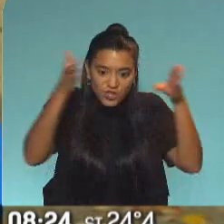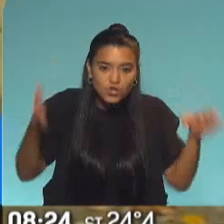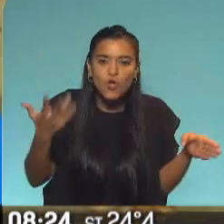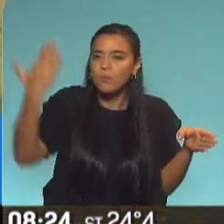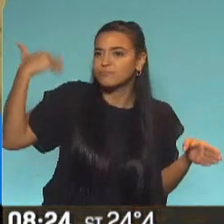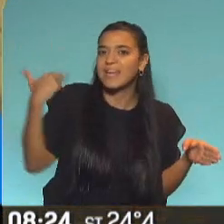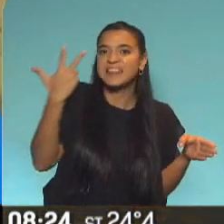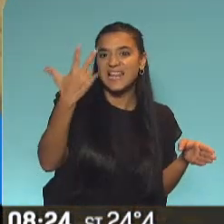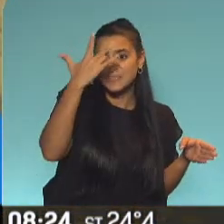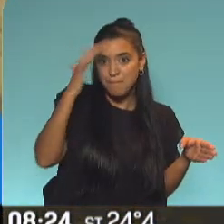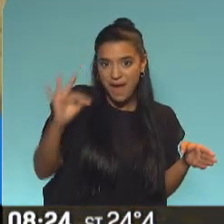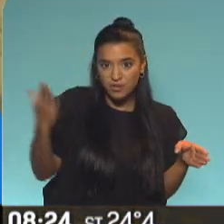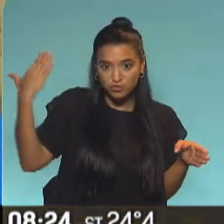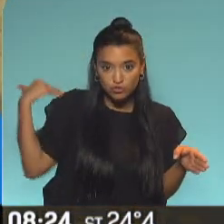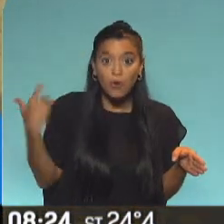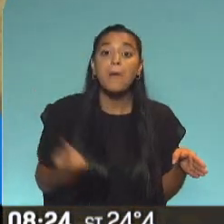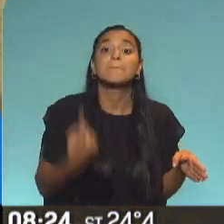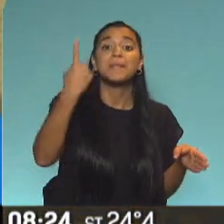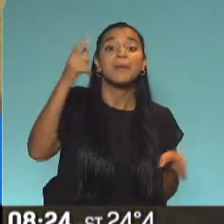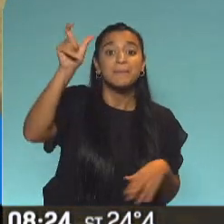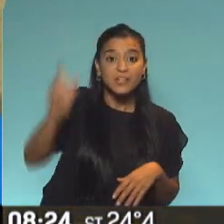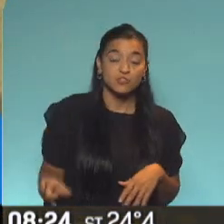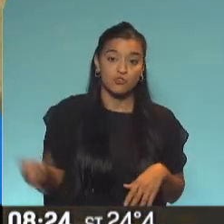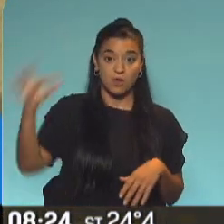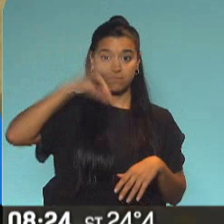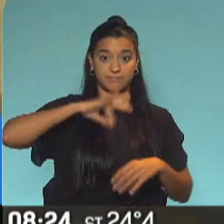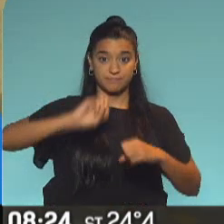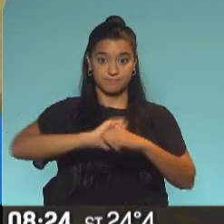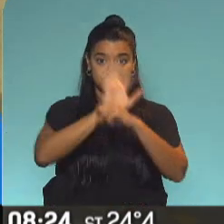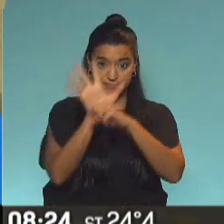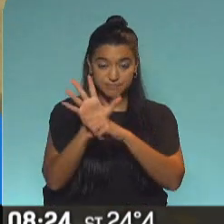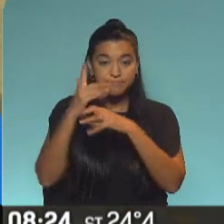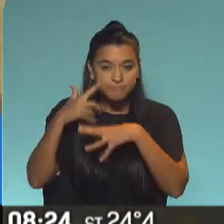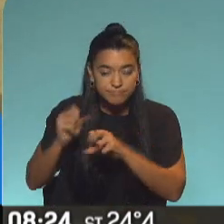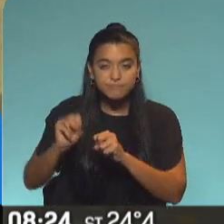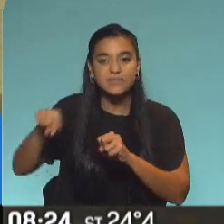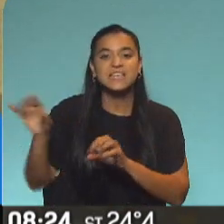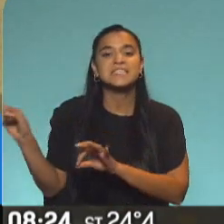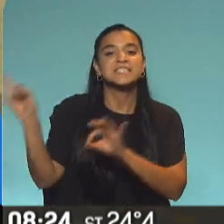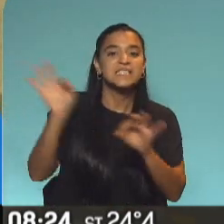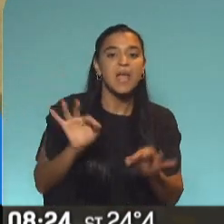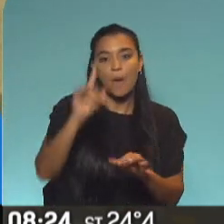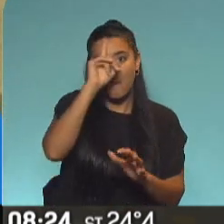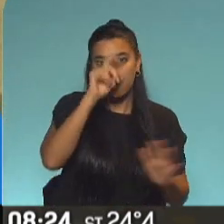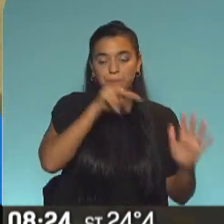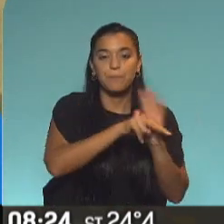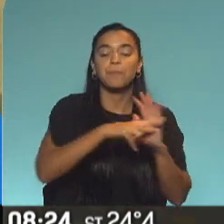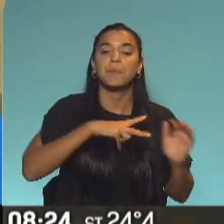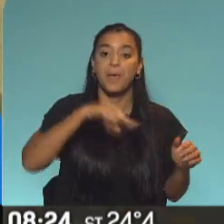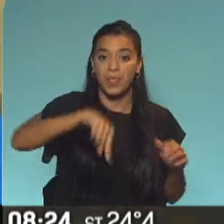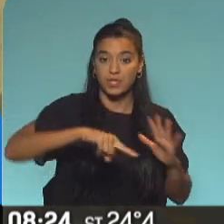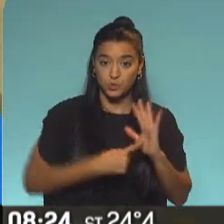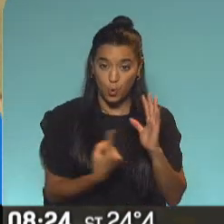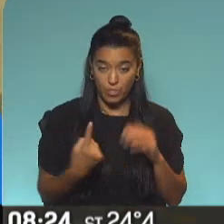de marzo, donde el primer paciente con coronavirus, diagnosticado con coronavirus, llegaba a un sanatorio privado de la ciudad de Buenos